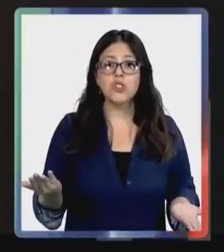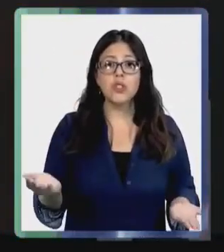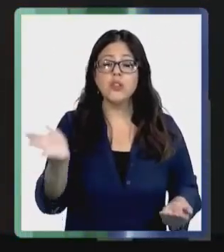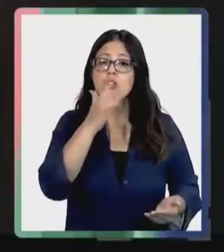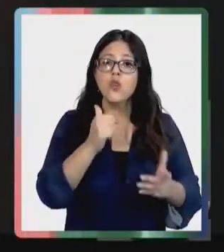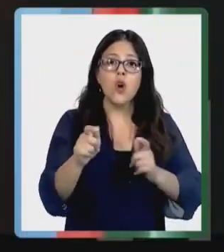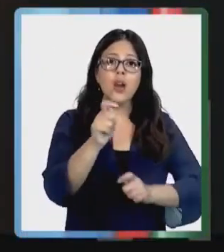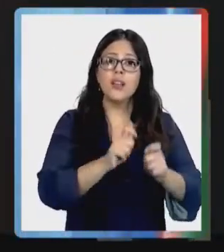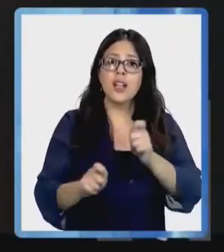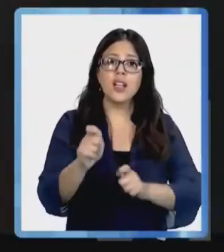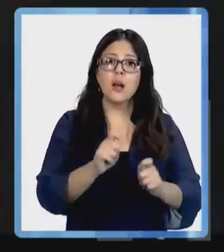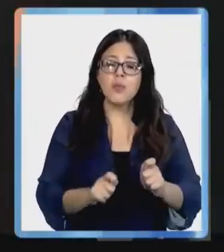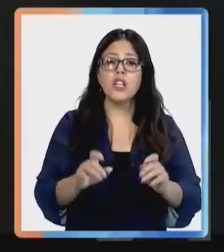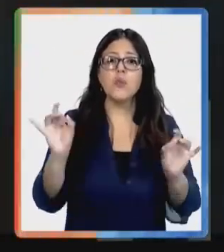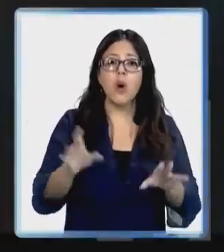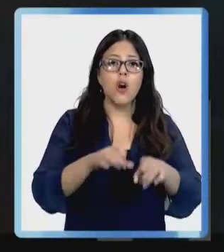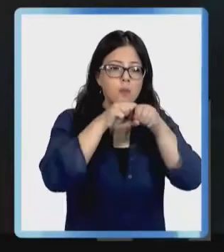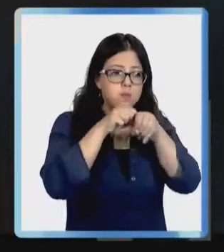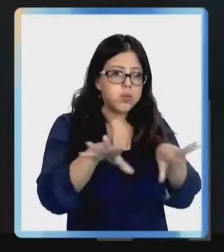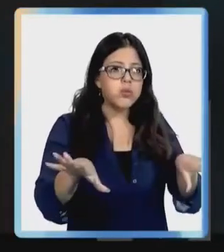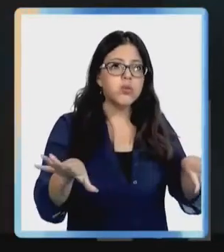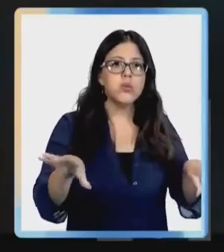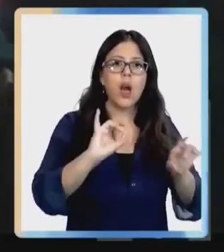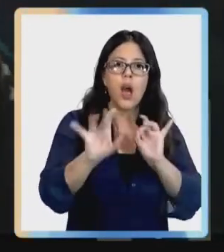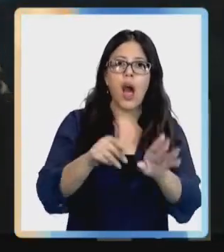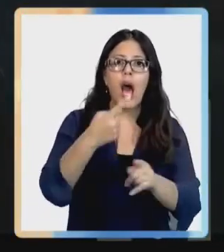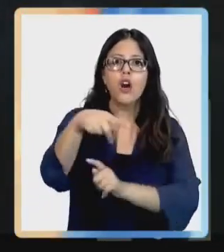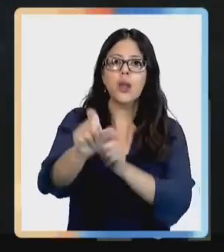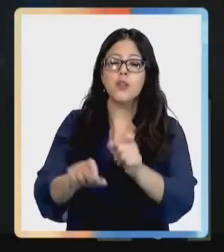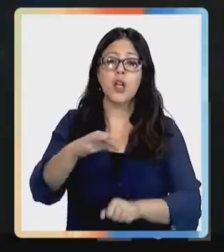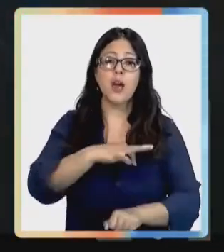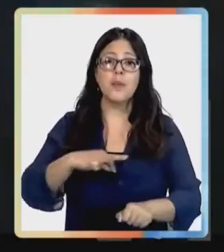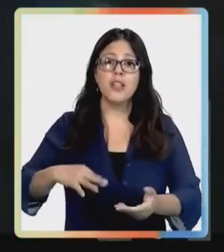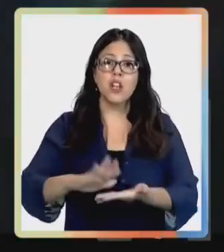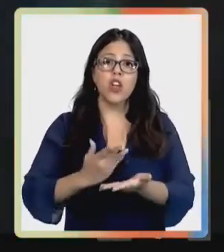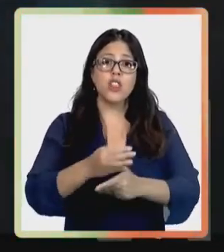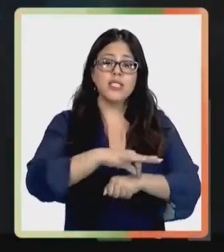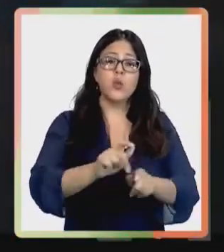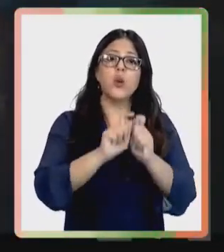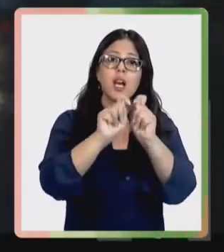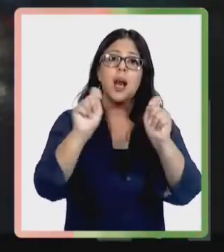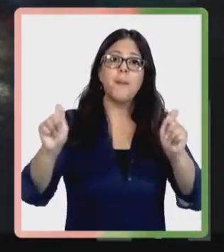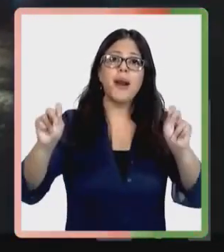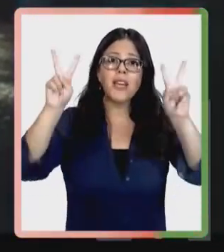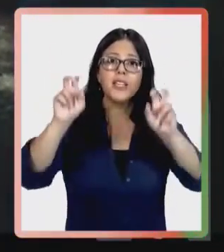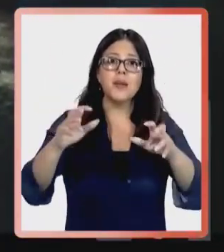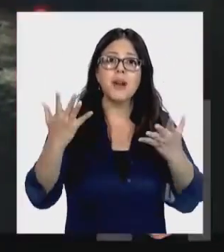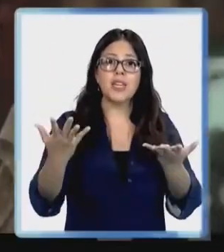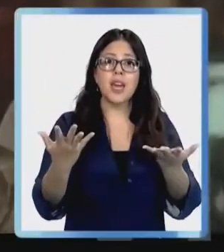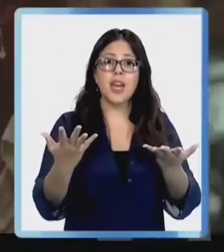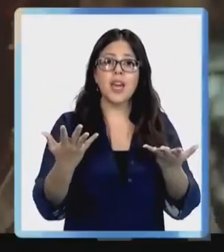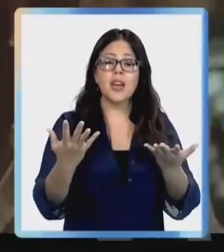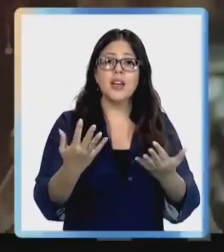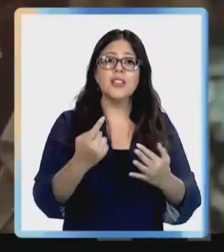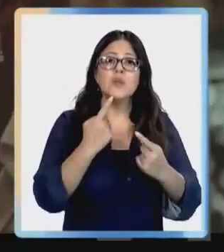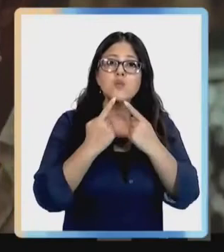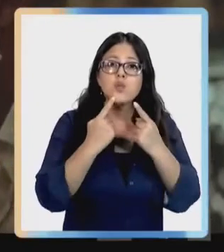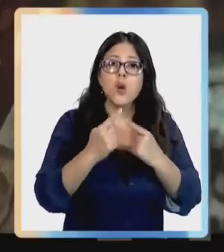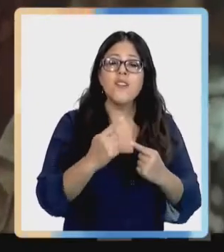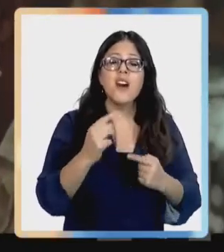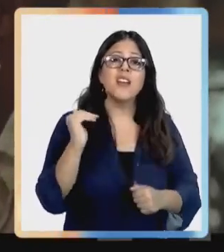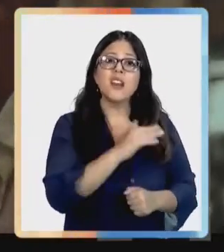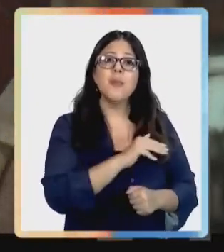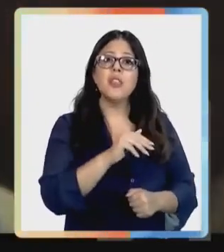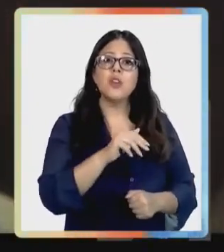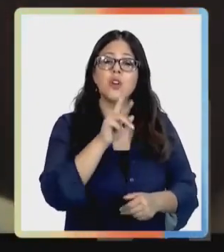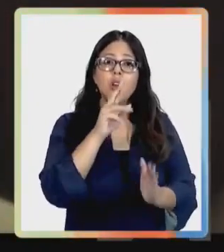Salud lanzó una campaña que incluye la distribución de test rápidos que entregan resultados en 20 minutos. El plan parte en Arica y Magallanes y seguirá